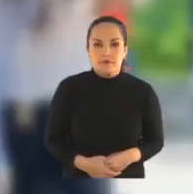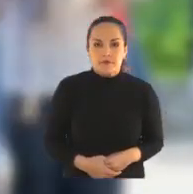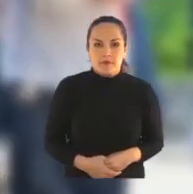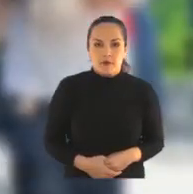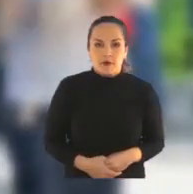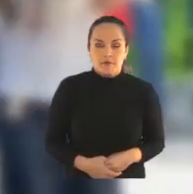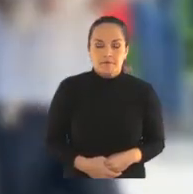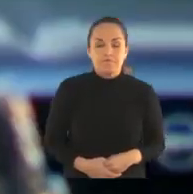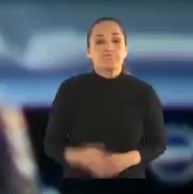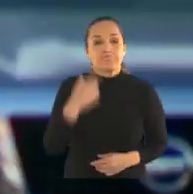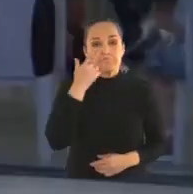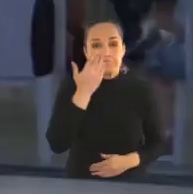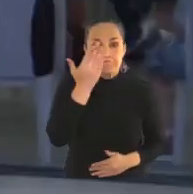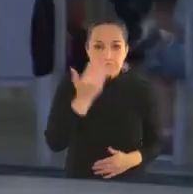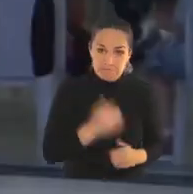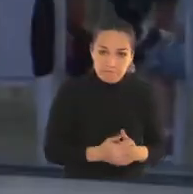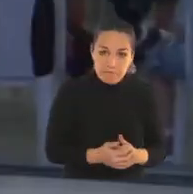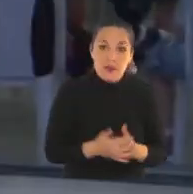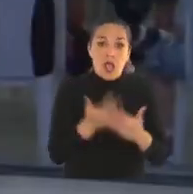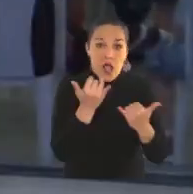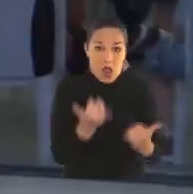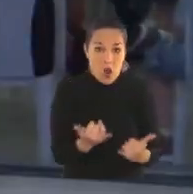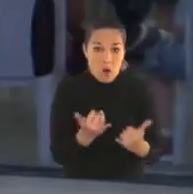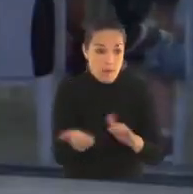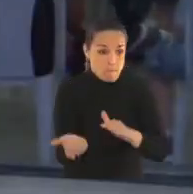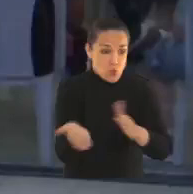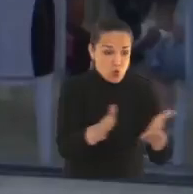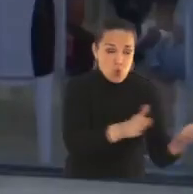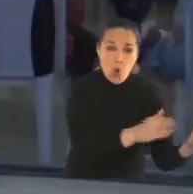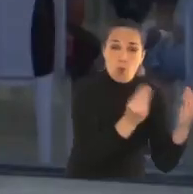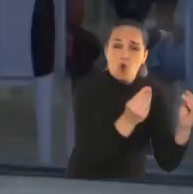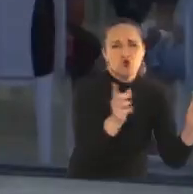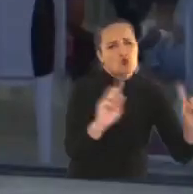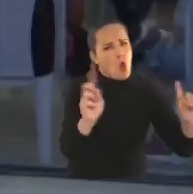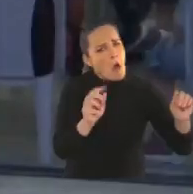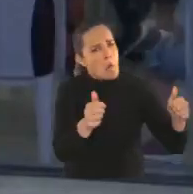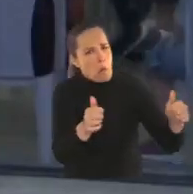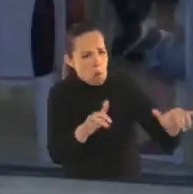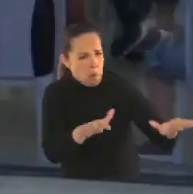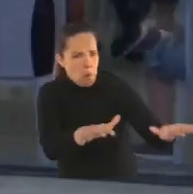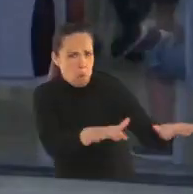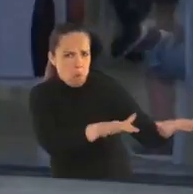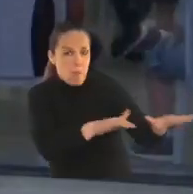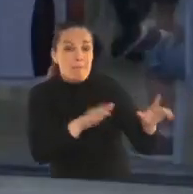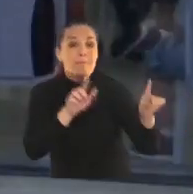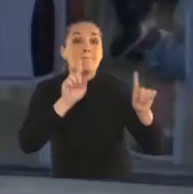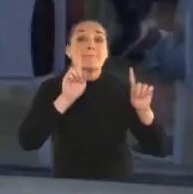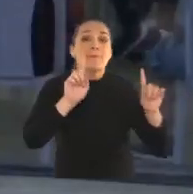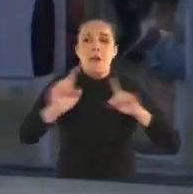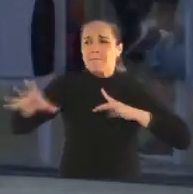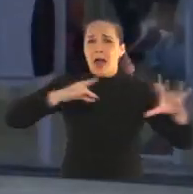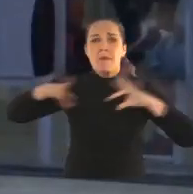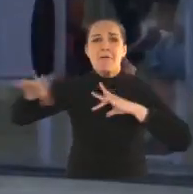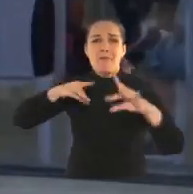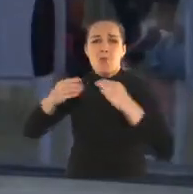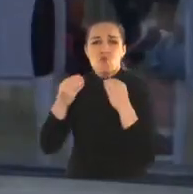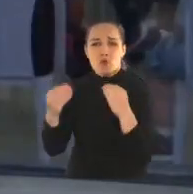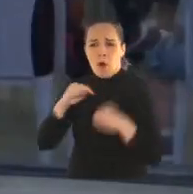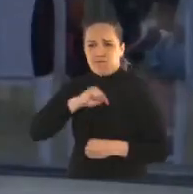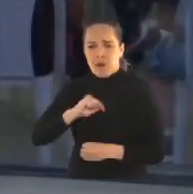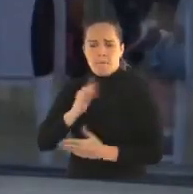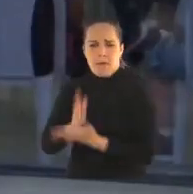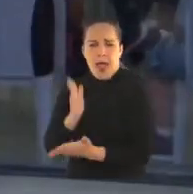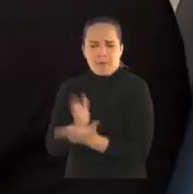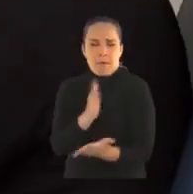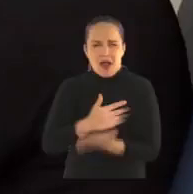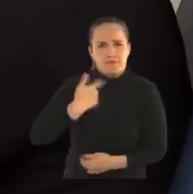mire aunque los niveles de decesos por el virus se mantienen estables en barranquilla por estos días los contagios pues siguen en aumento es precisamente por